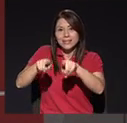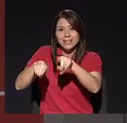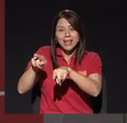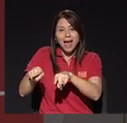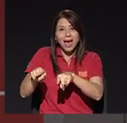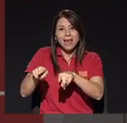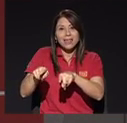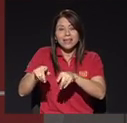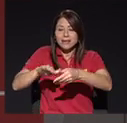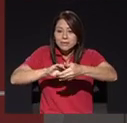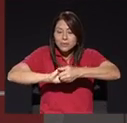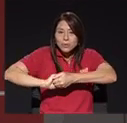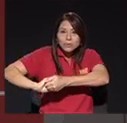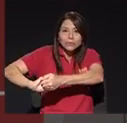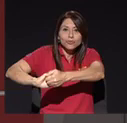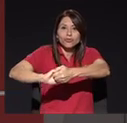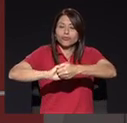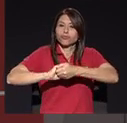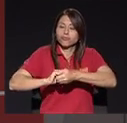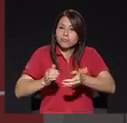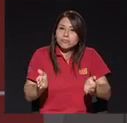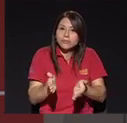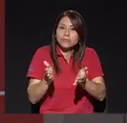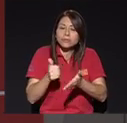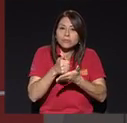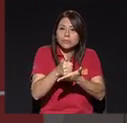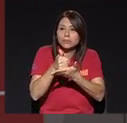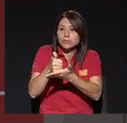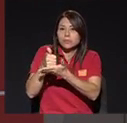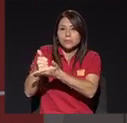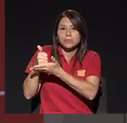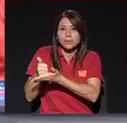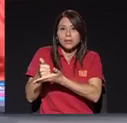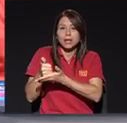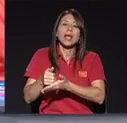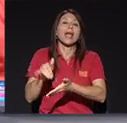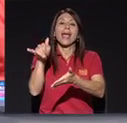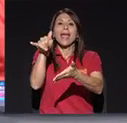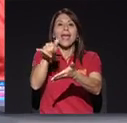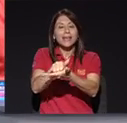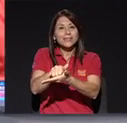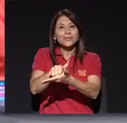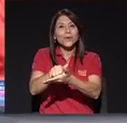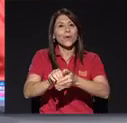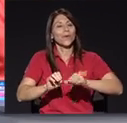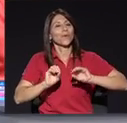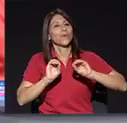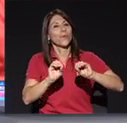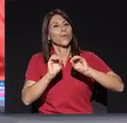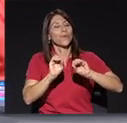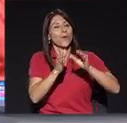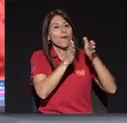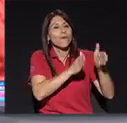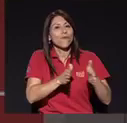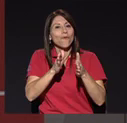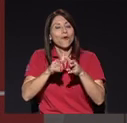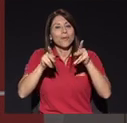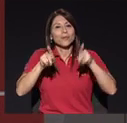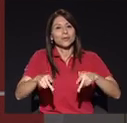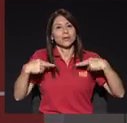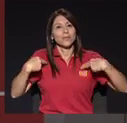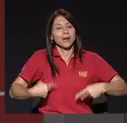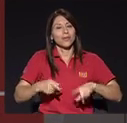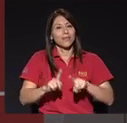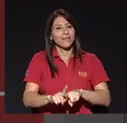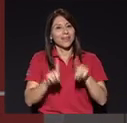y el sentido de solidaridad, ¿verdad? Y de ayuda mutua, pues eso forma un ser humano diferente. Por supuesto. Sí, y hay